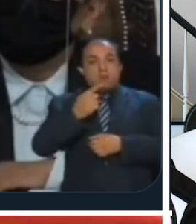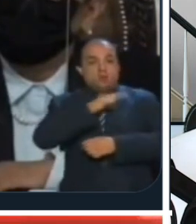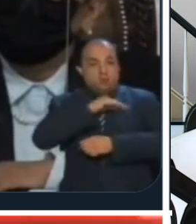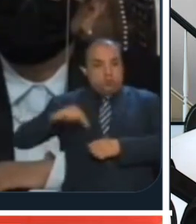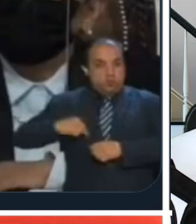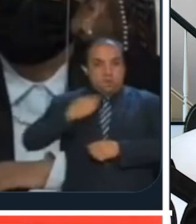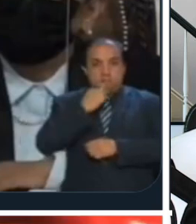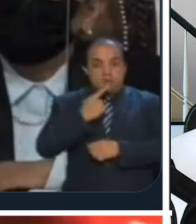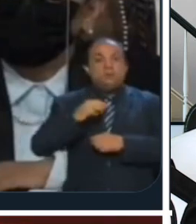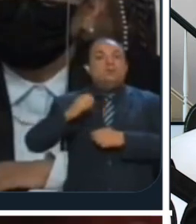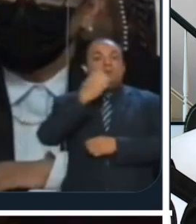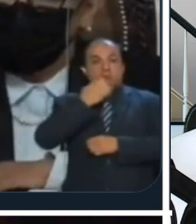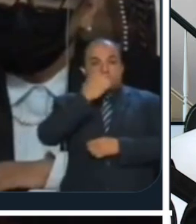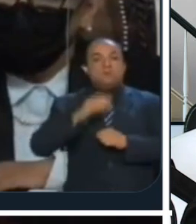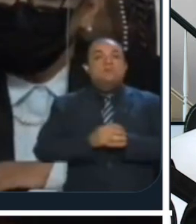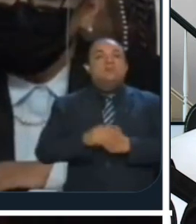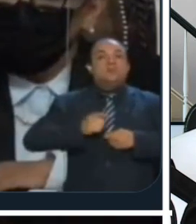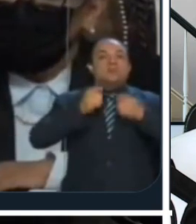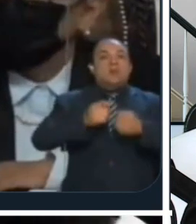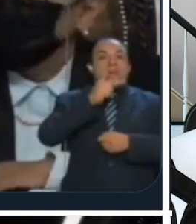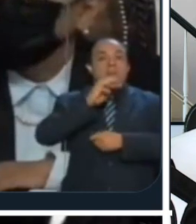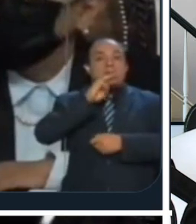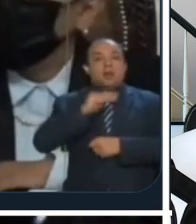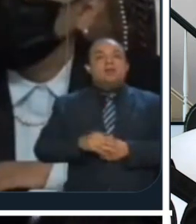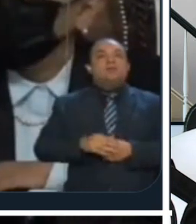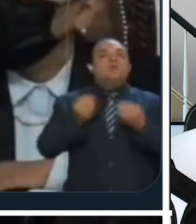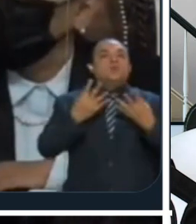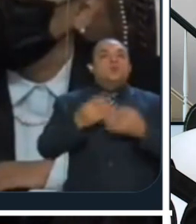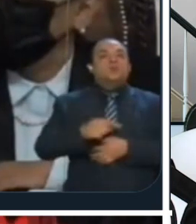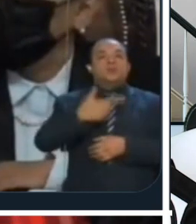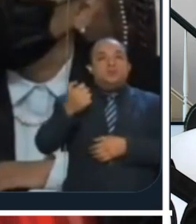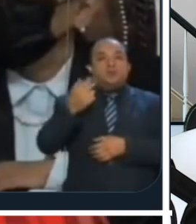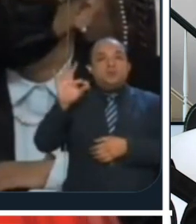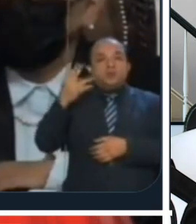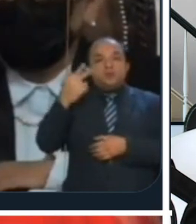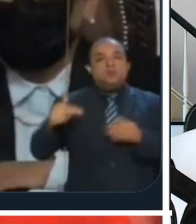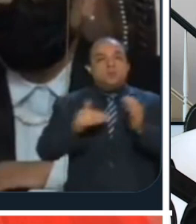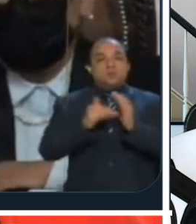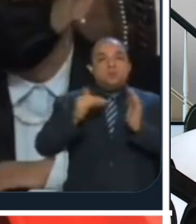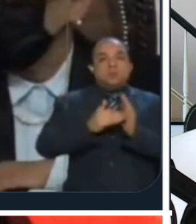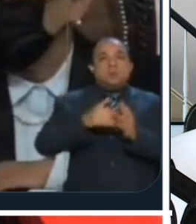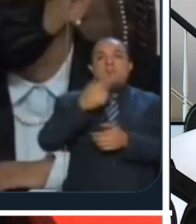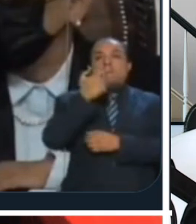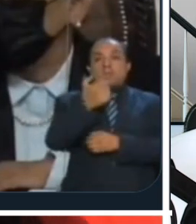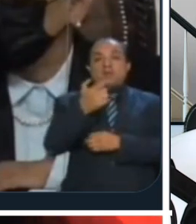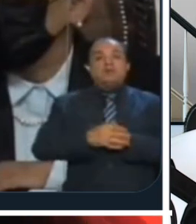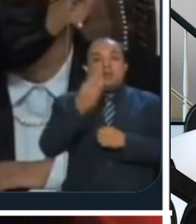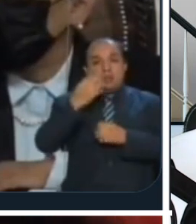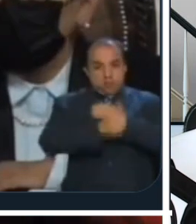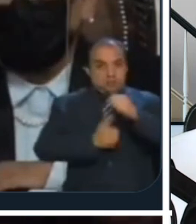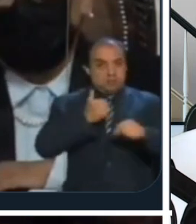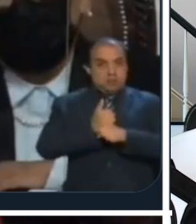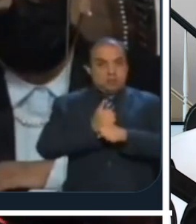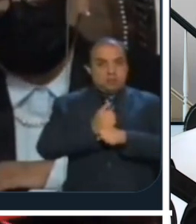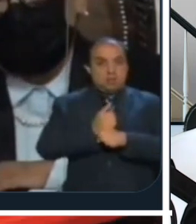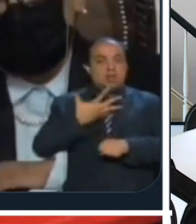madres y padres de familia un total de 748 millones de pesos en 3 años para la aplicación del mantenimiento